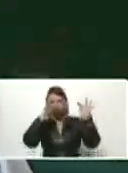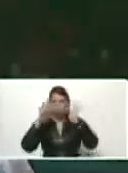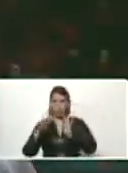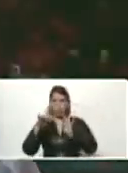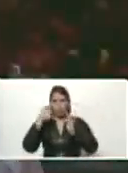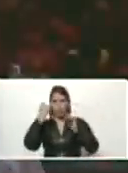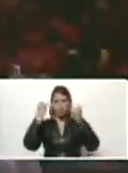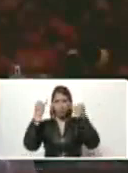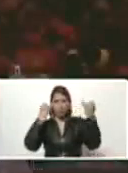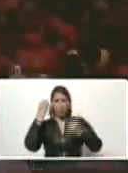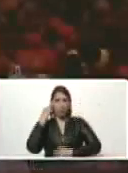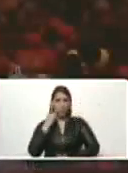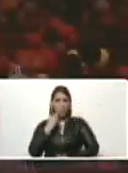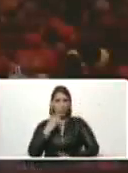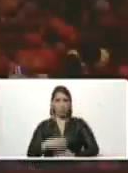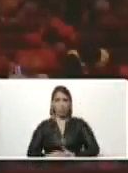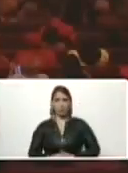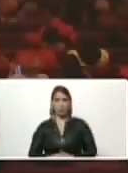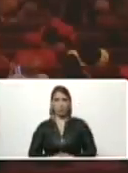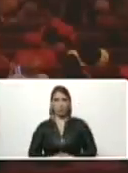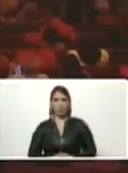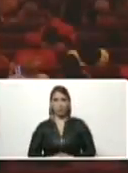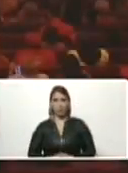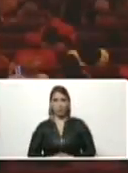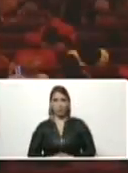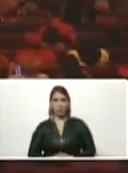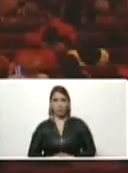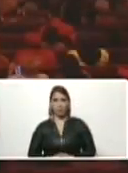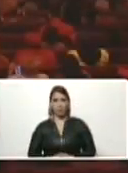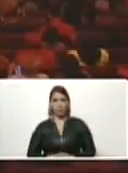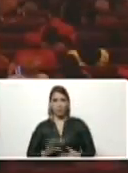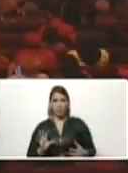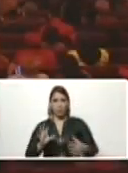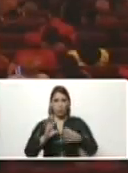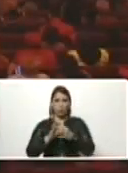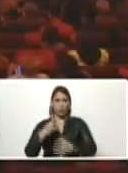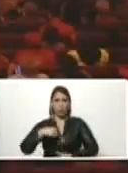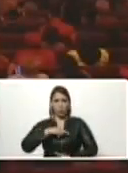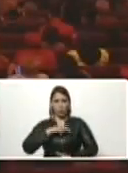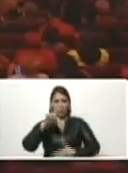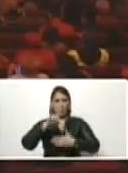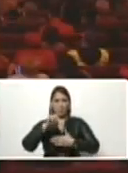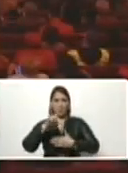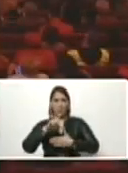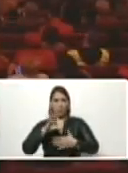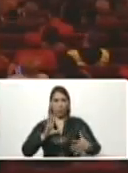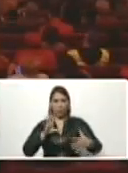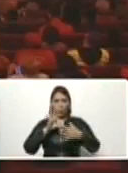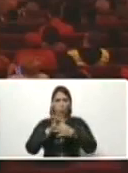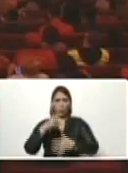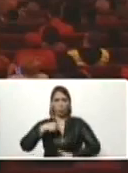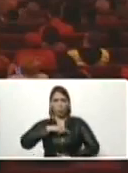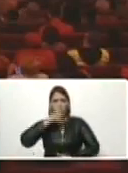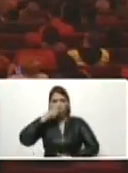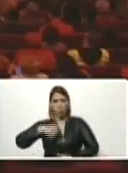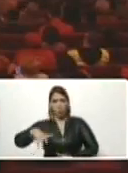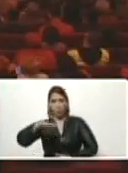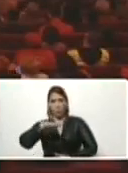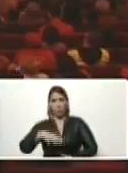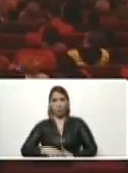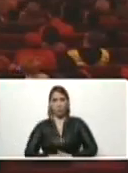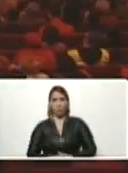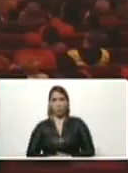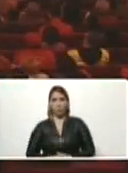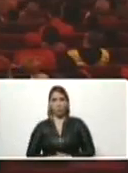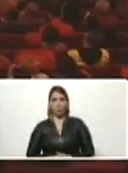ideal bolivariano de unir a nuestra América, de unir a nuestros pueblos y de